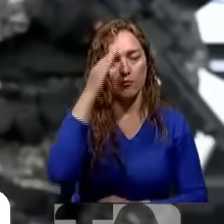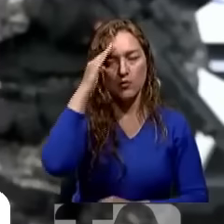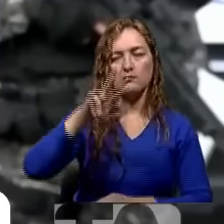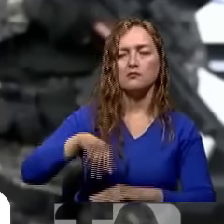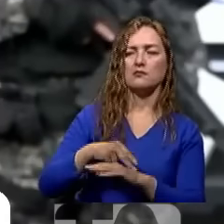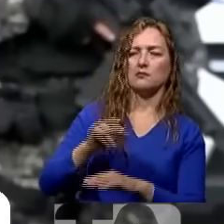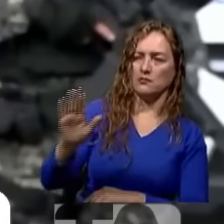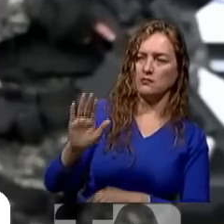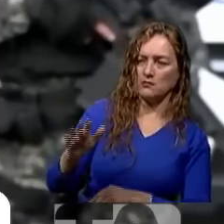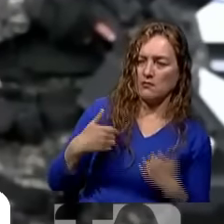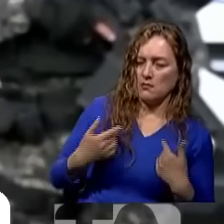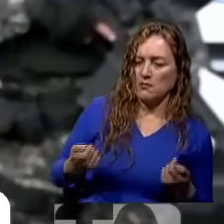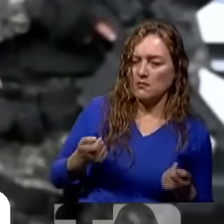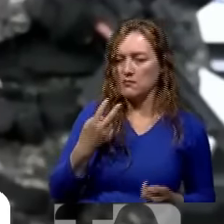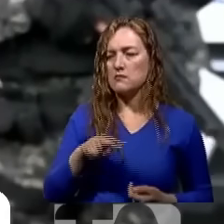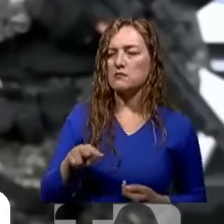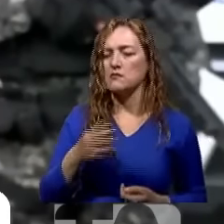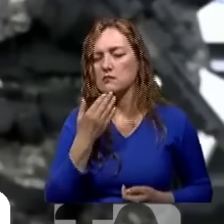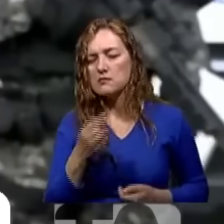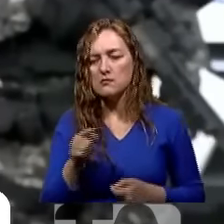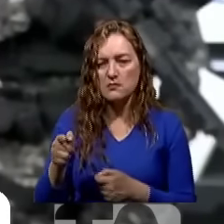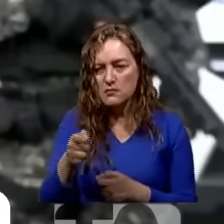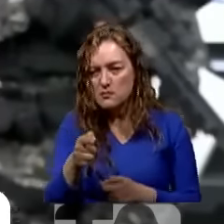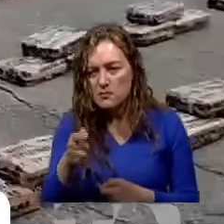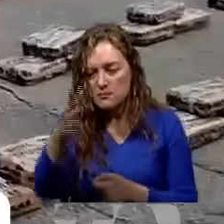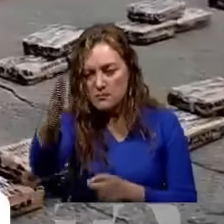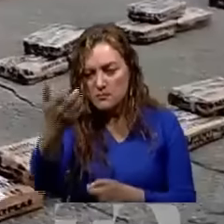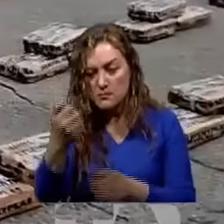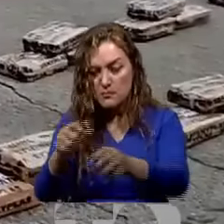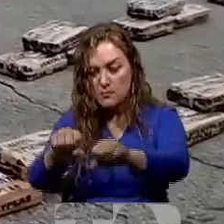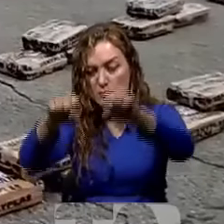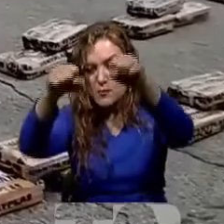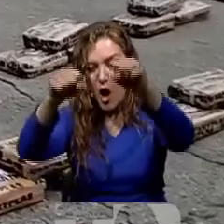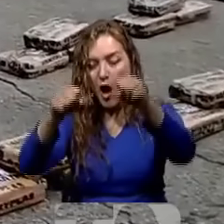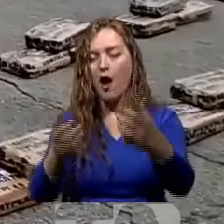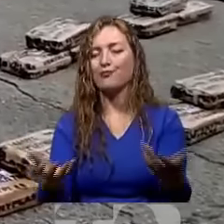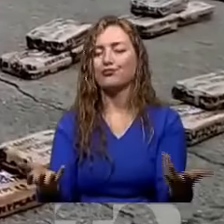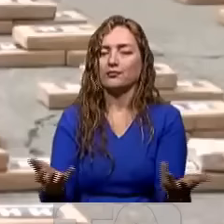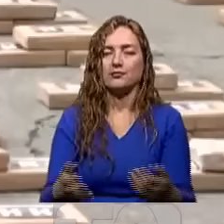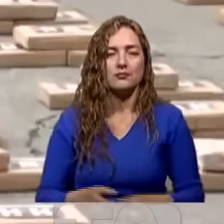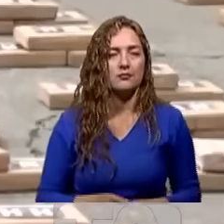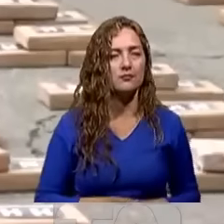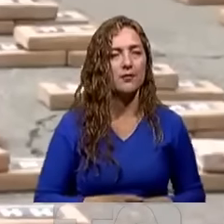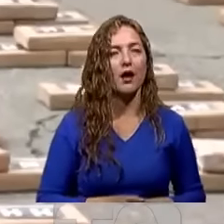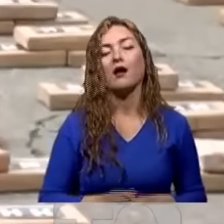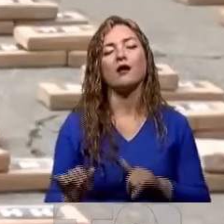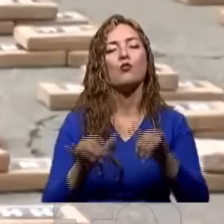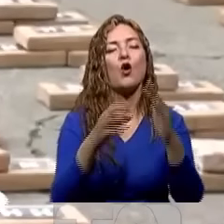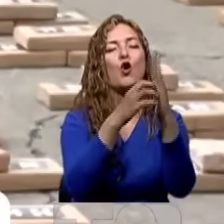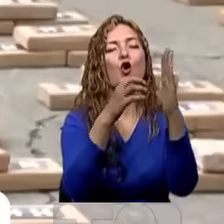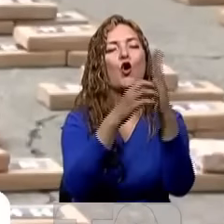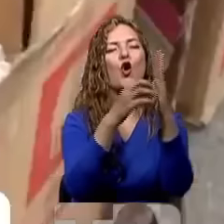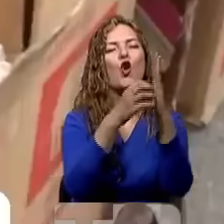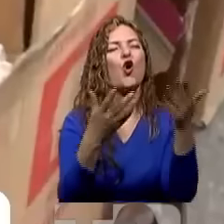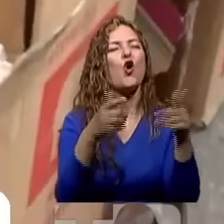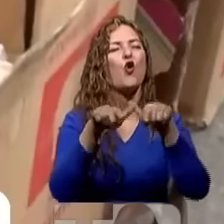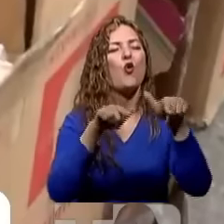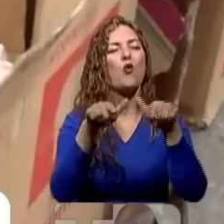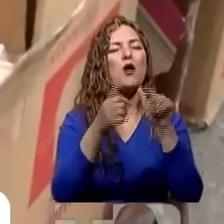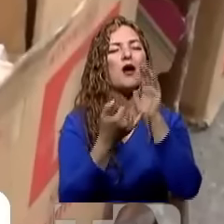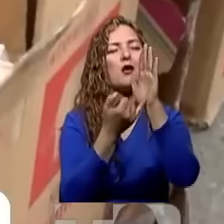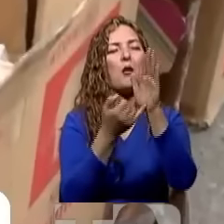modificando nuestros operativos y producto de ello es el resultado que hoy presentamos. Varios de los cargamentos coinciden con el logotipo que identifica a